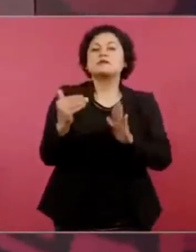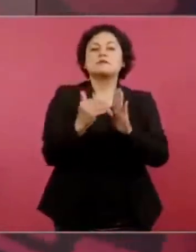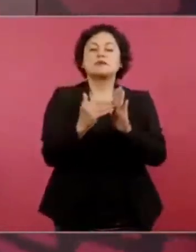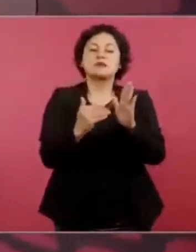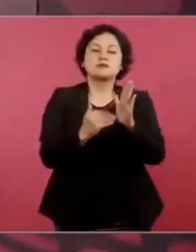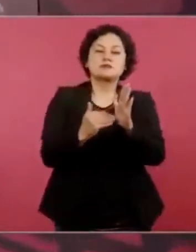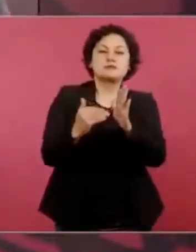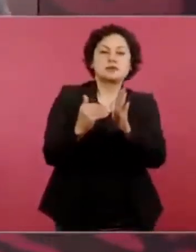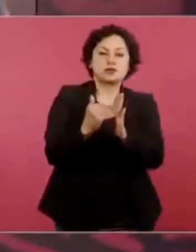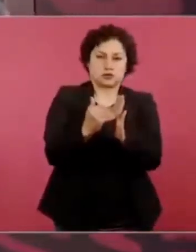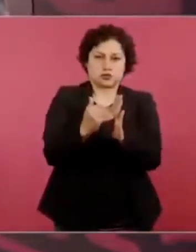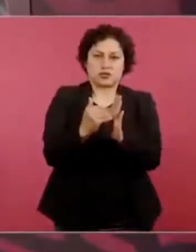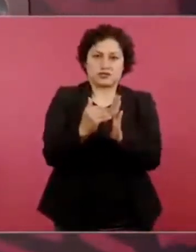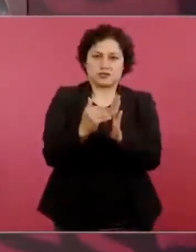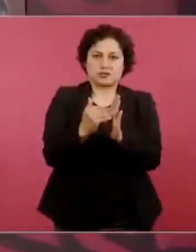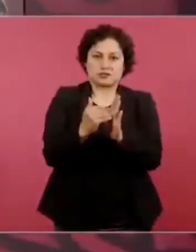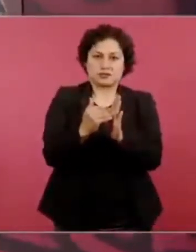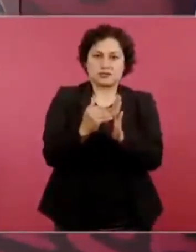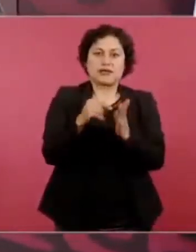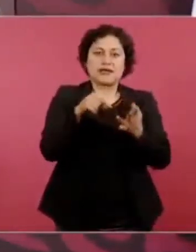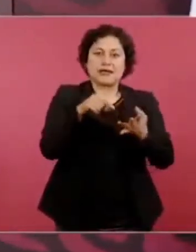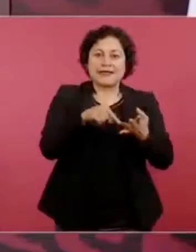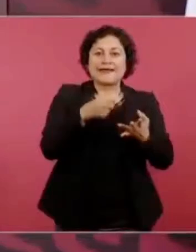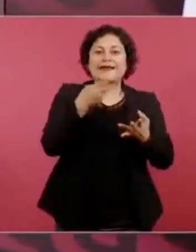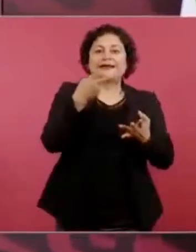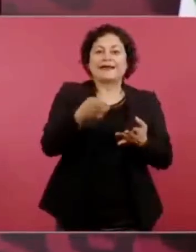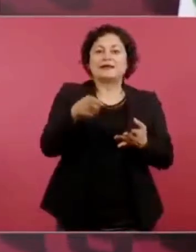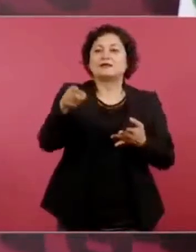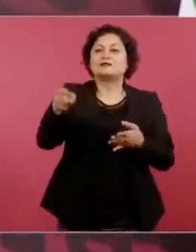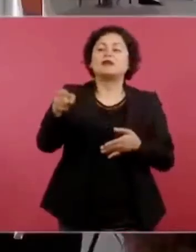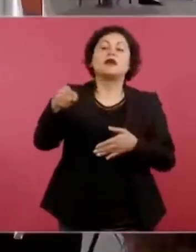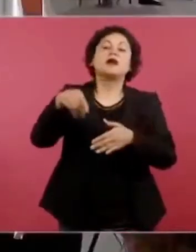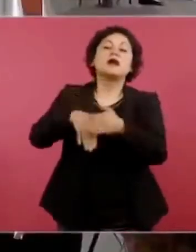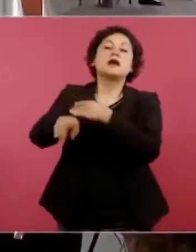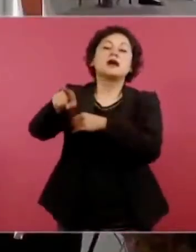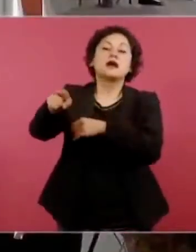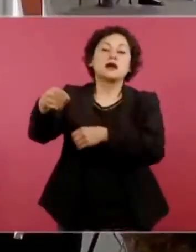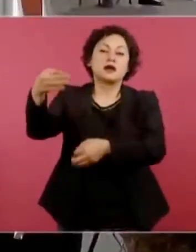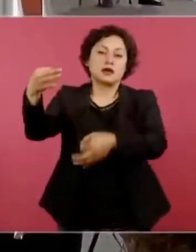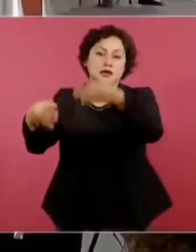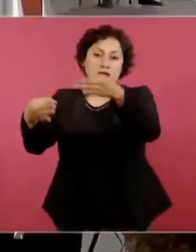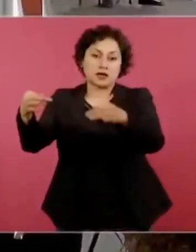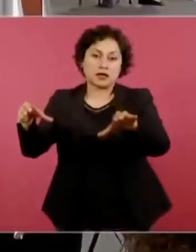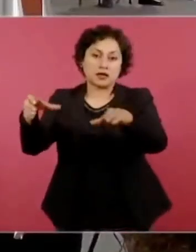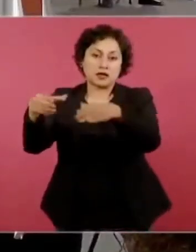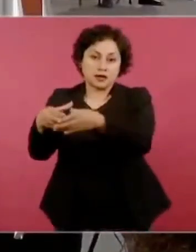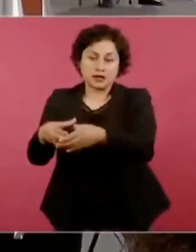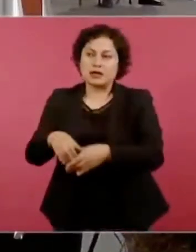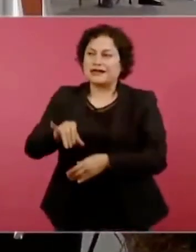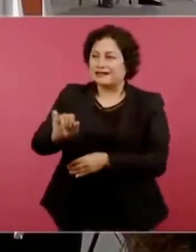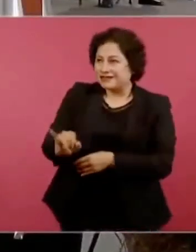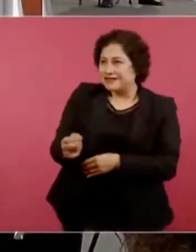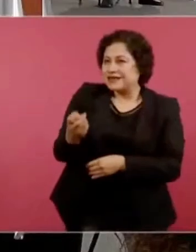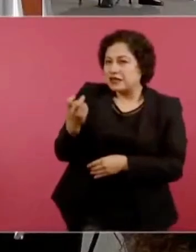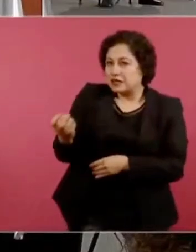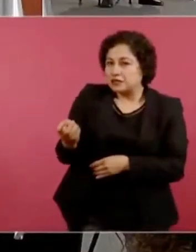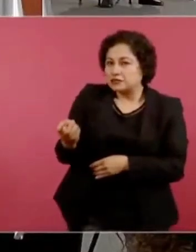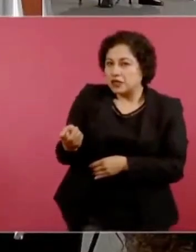llegó a la Corte. Sí, a la segunda sala. 26.800 millones de pesos al ¿Cuánto?